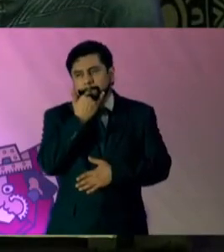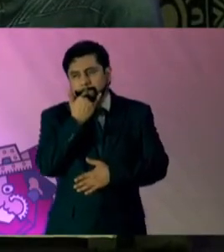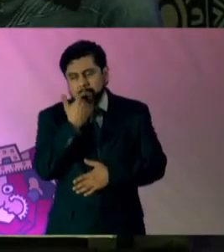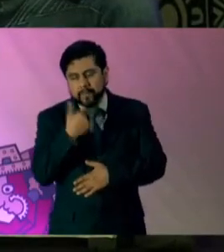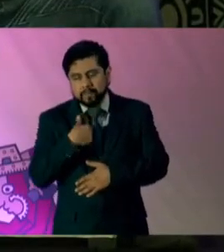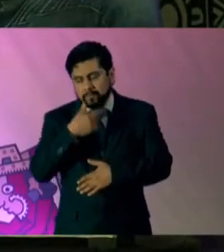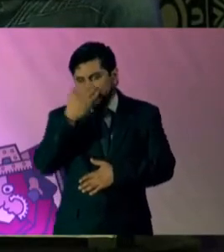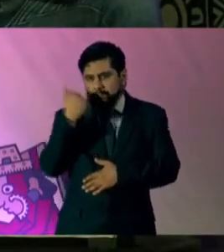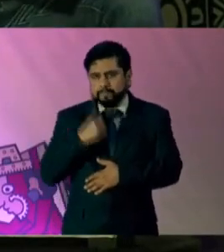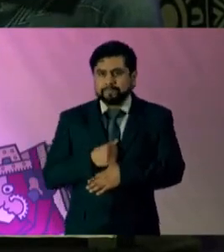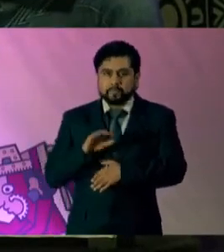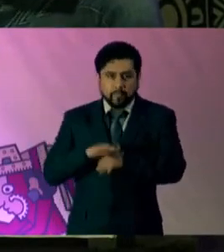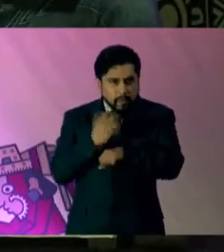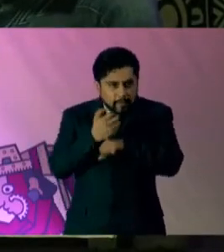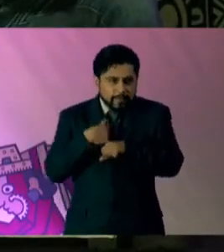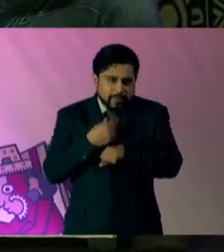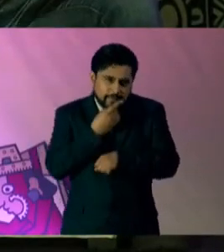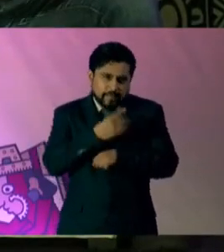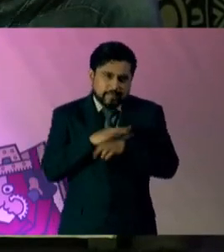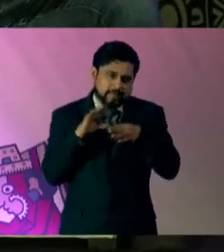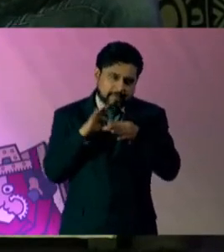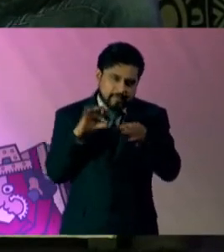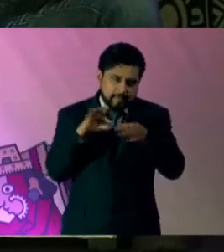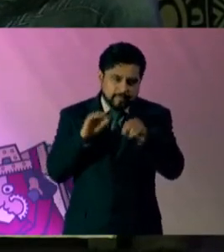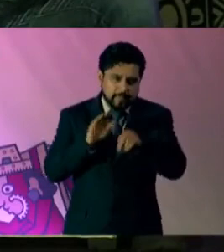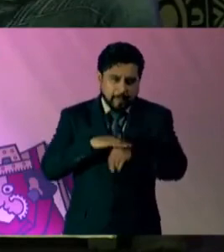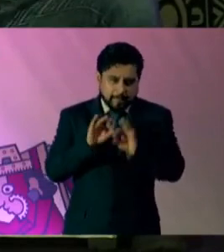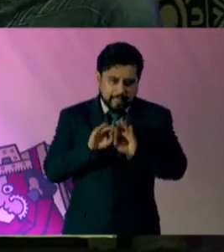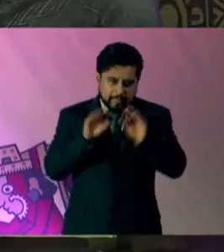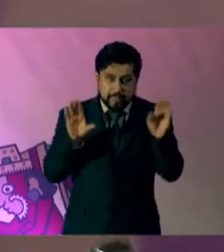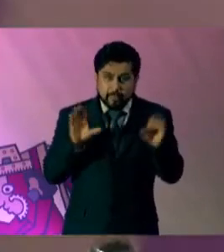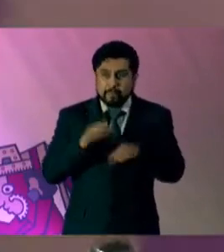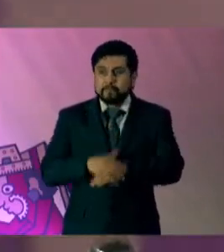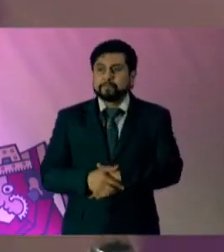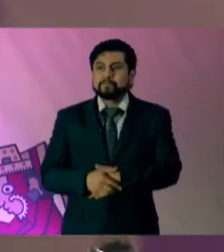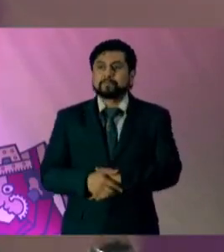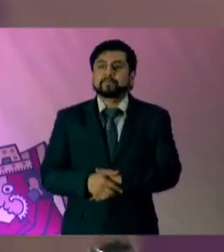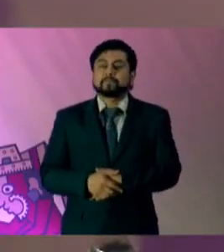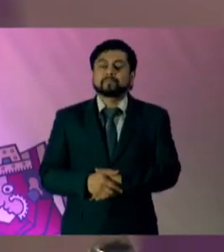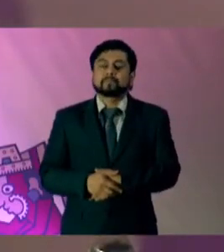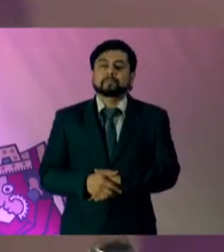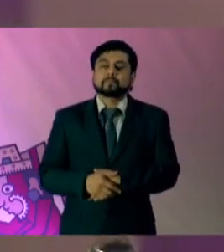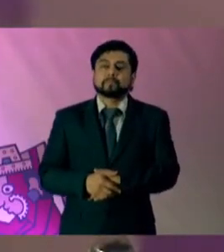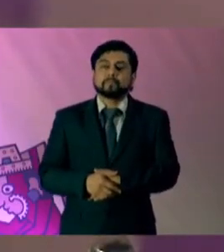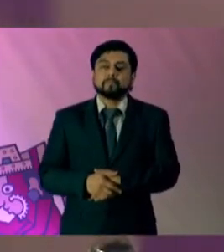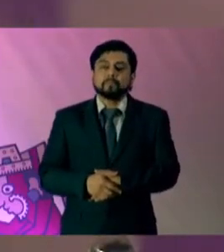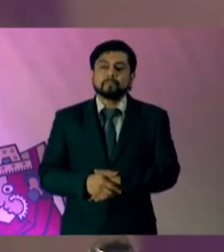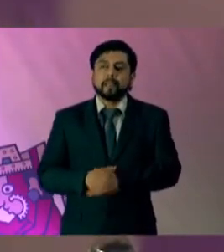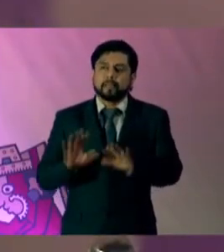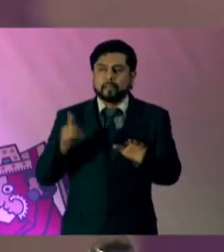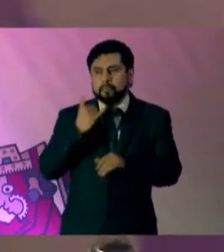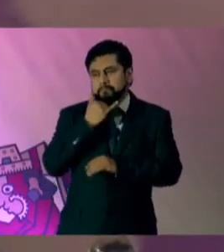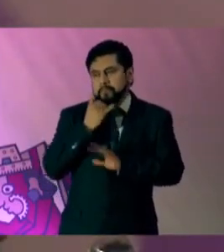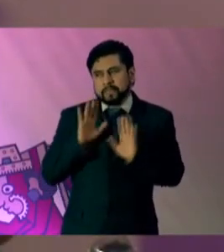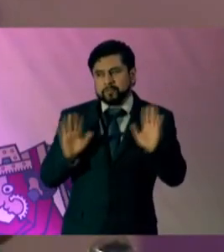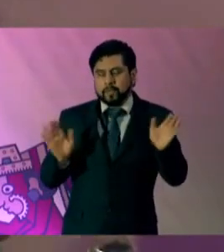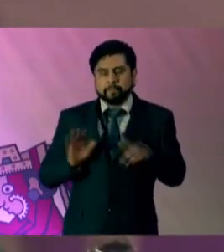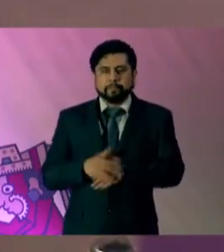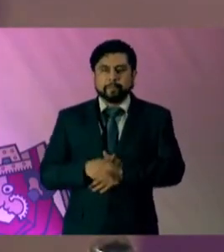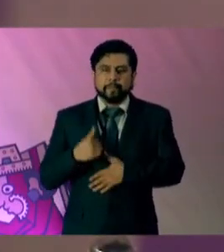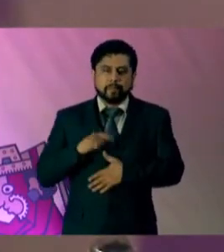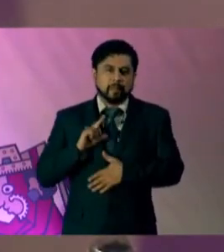por eso me defendí pero este no sé sí entonces ofrezco una disculpa y